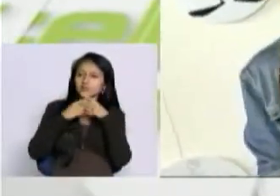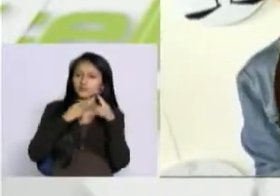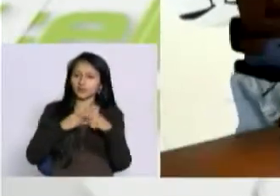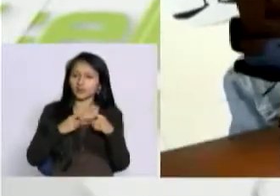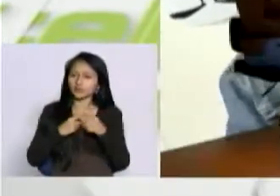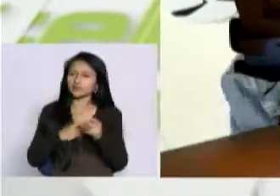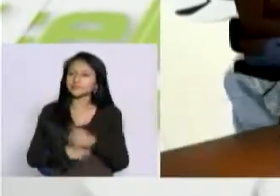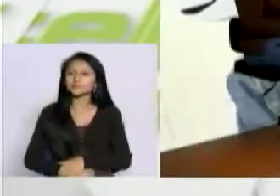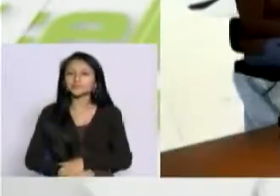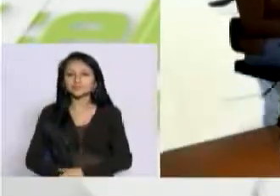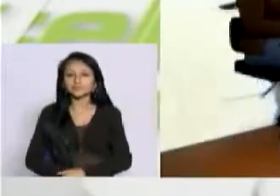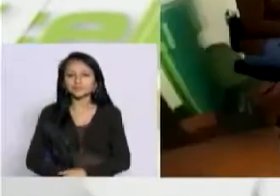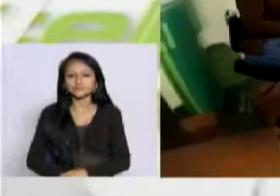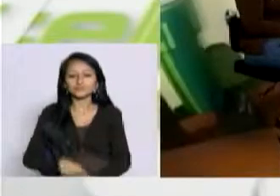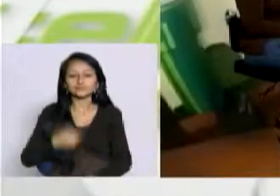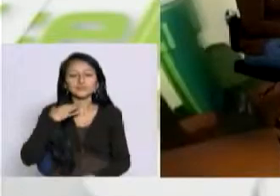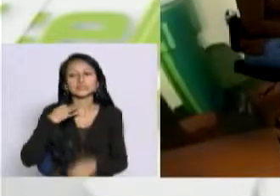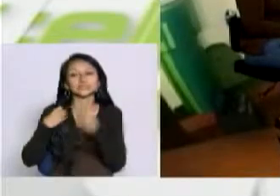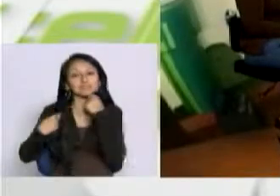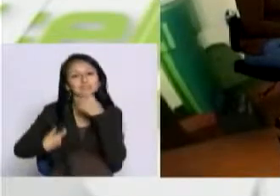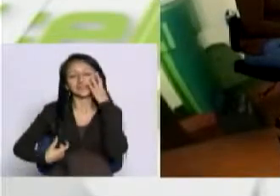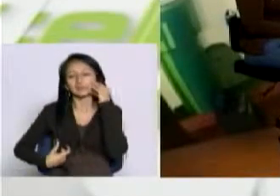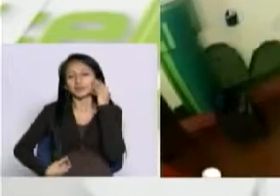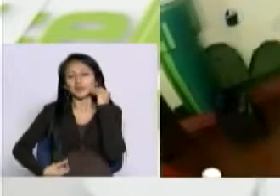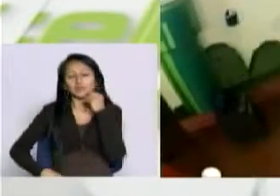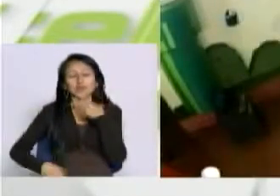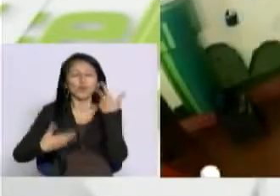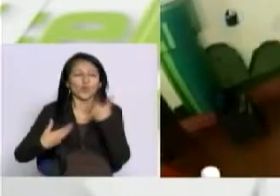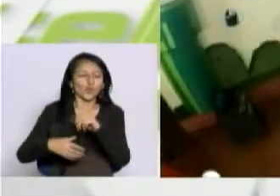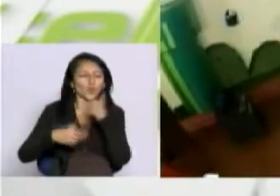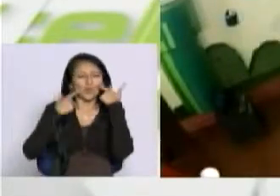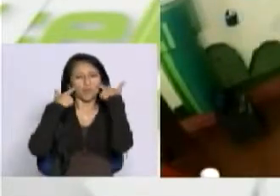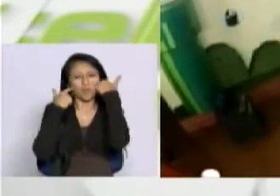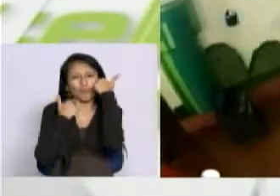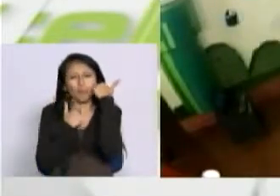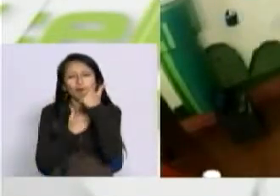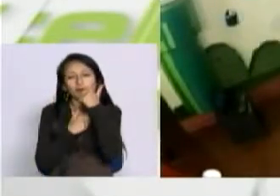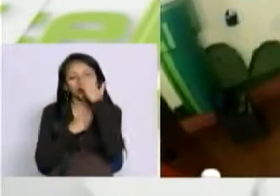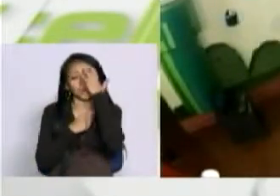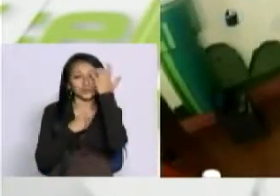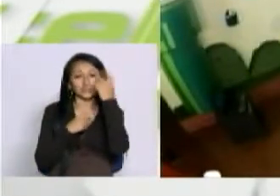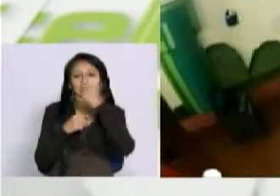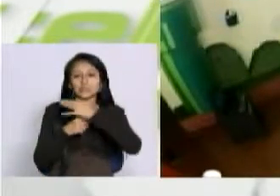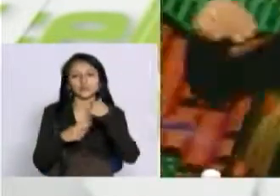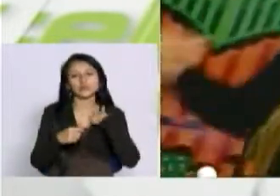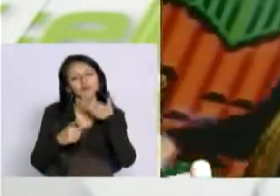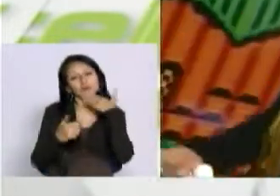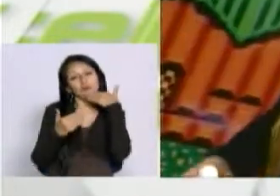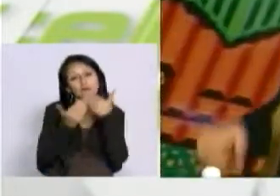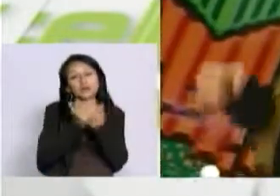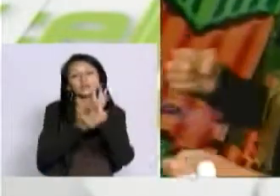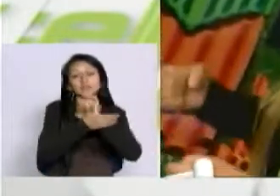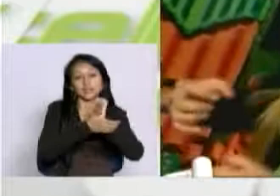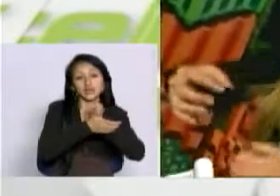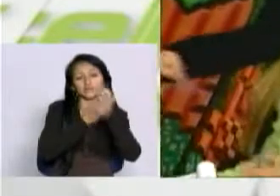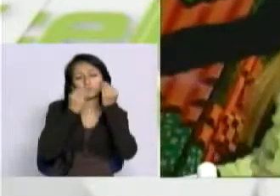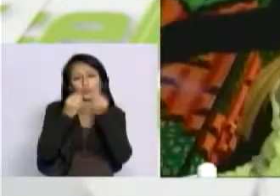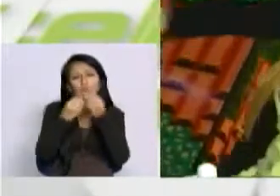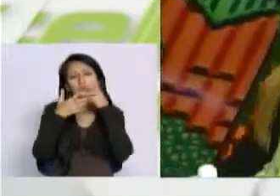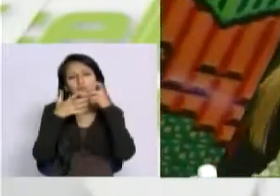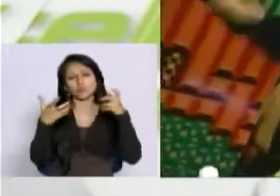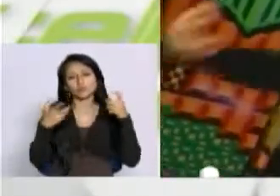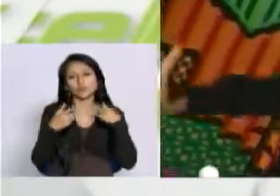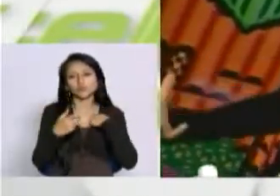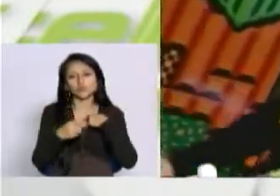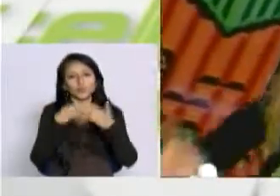caso suyo? Bueno, la experiencia ha sido enriquecedora en todos los campos. Yo leo muchísimas cosas a Telecafé. Estoy